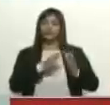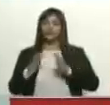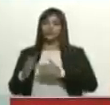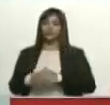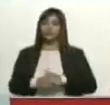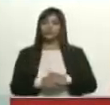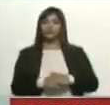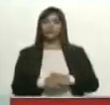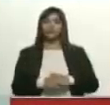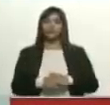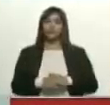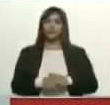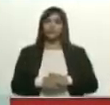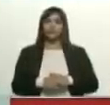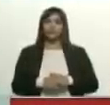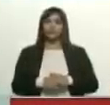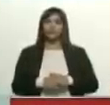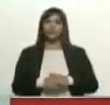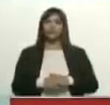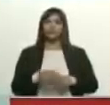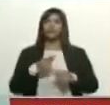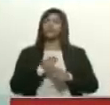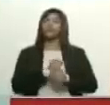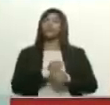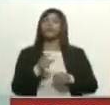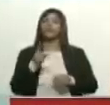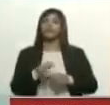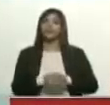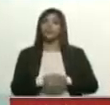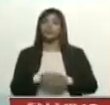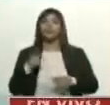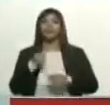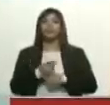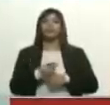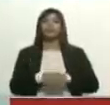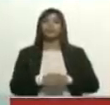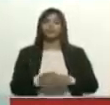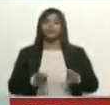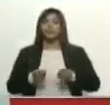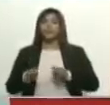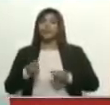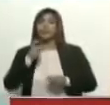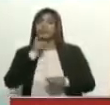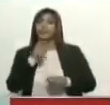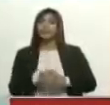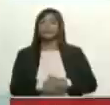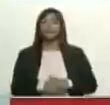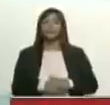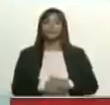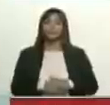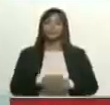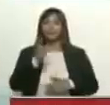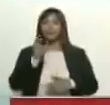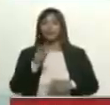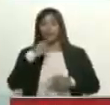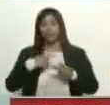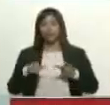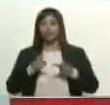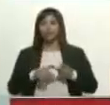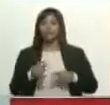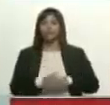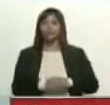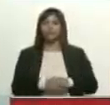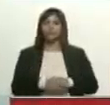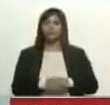organización y trabajaba bajo instrucciones y financiamiento de Ángelo Heredia,